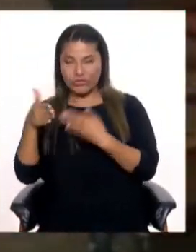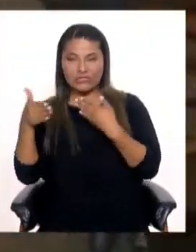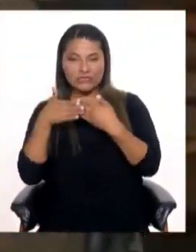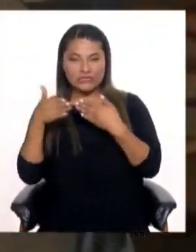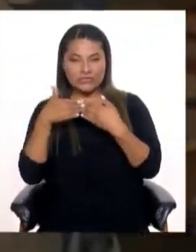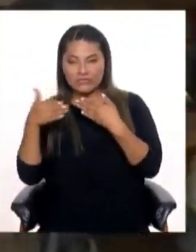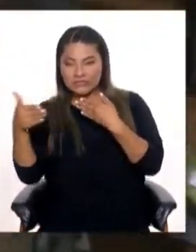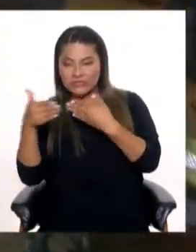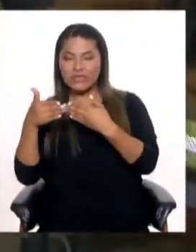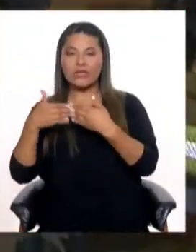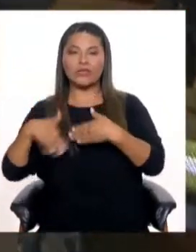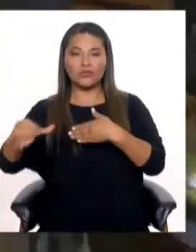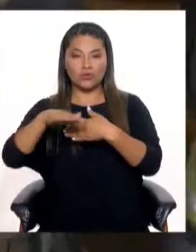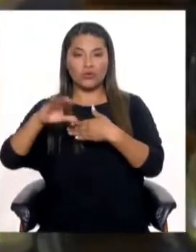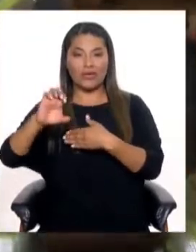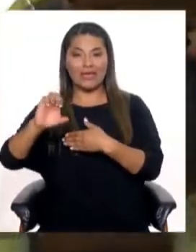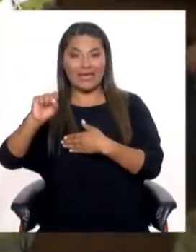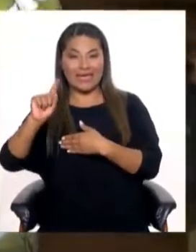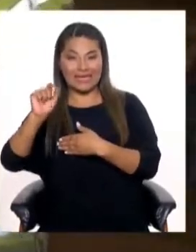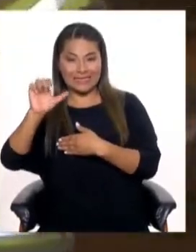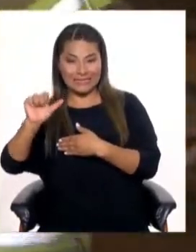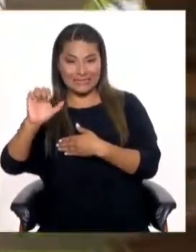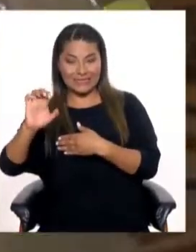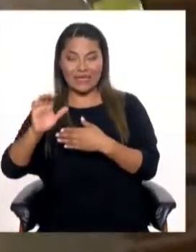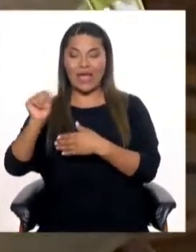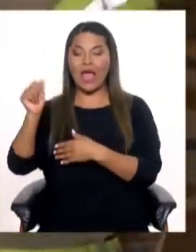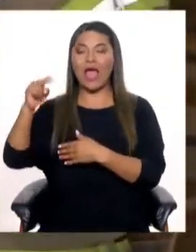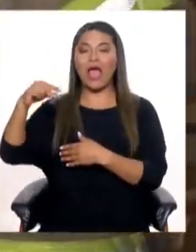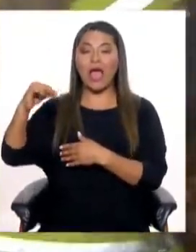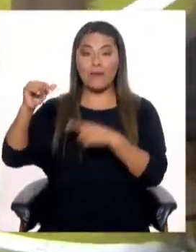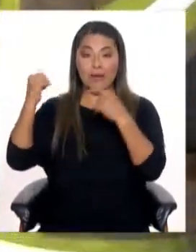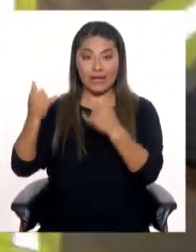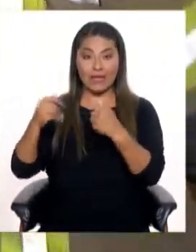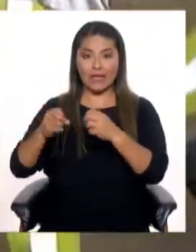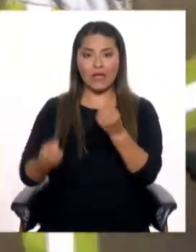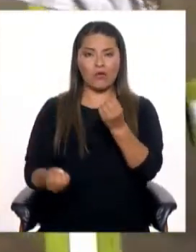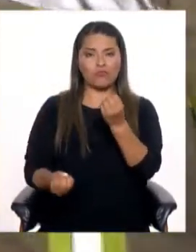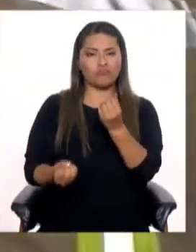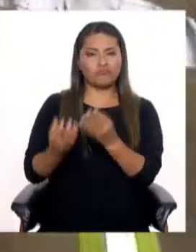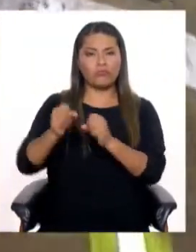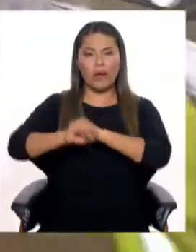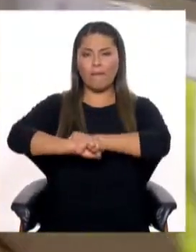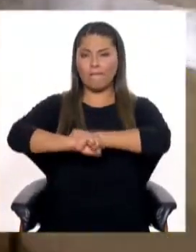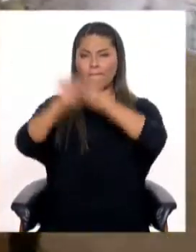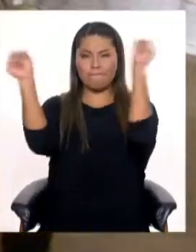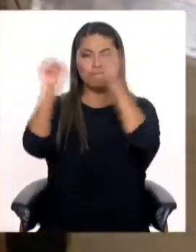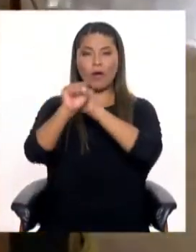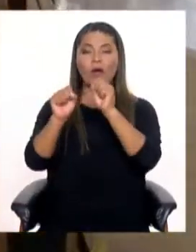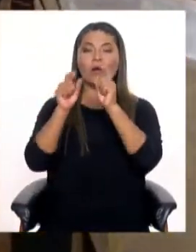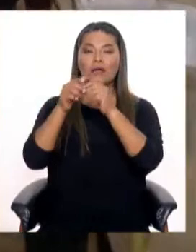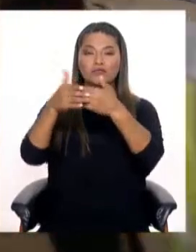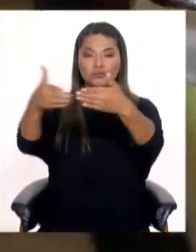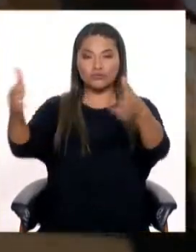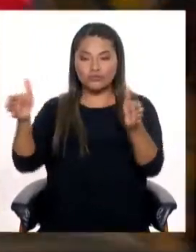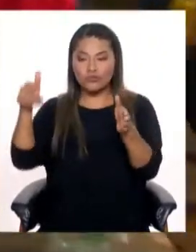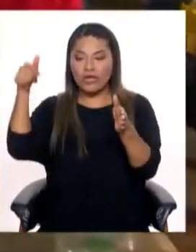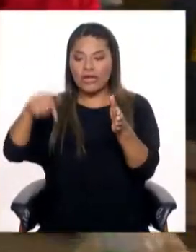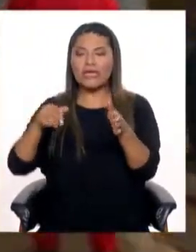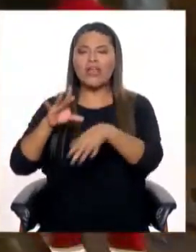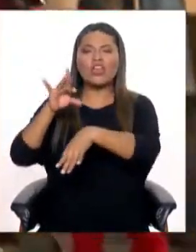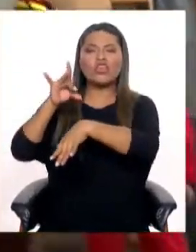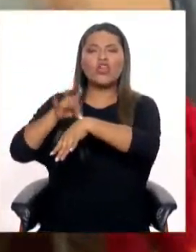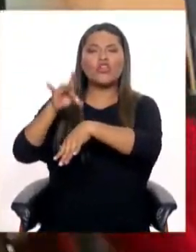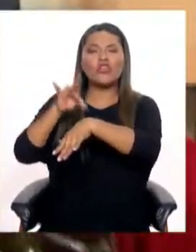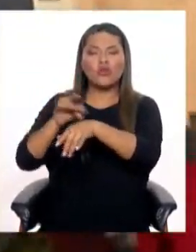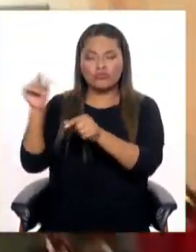se ha producido la explosión de un horno eléctrico en el segundo piso de este laboratorio médico. Se ha